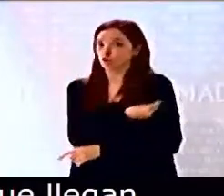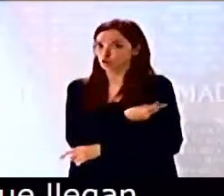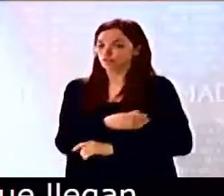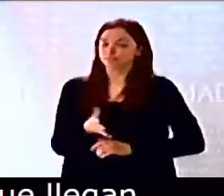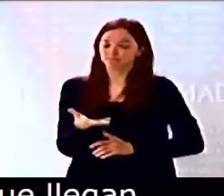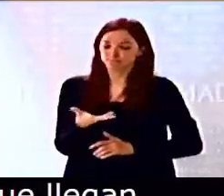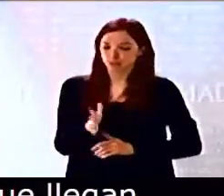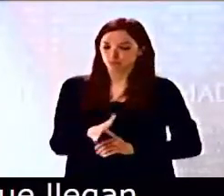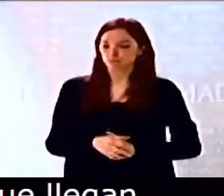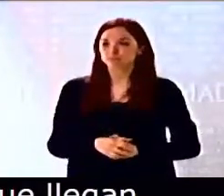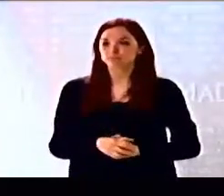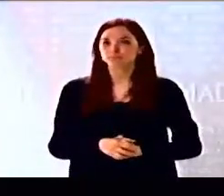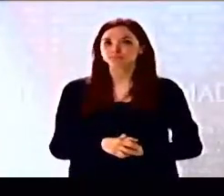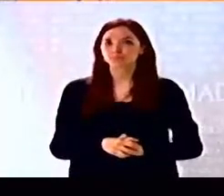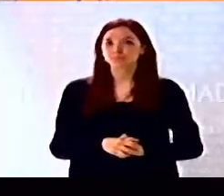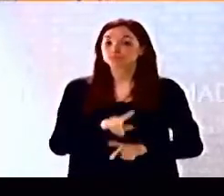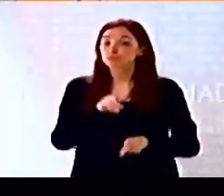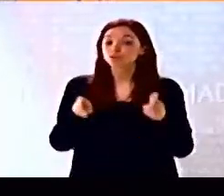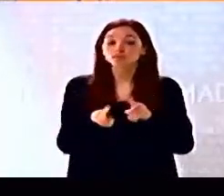¿Alguna cuestión más?